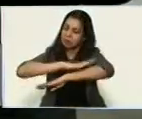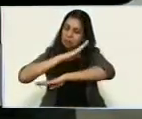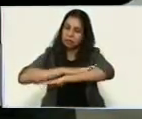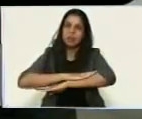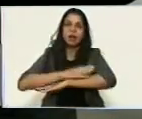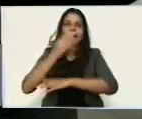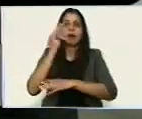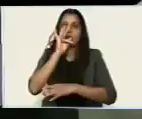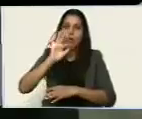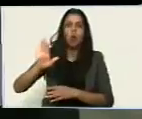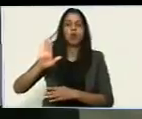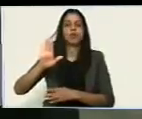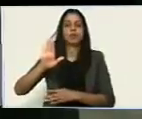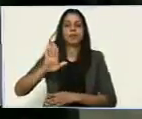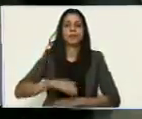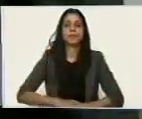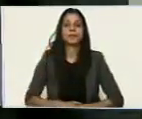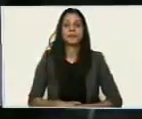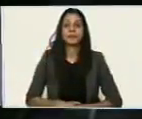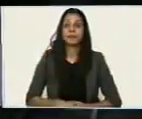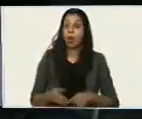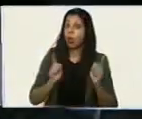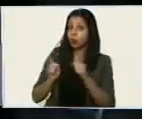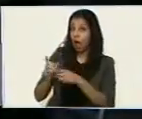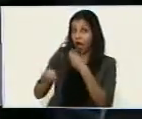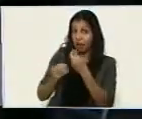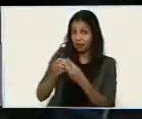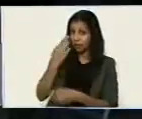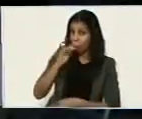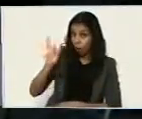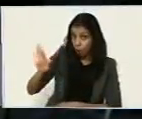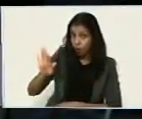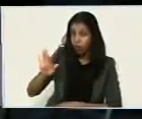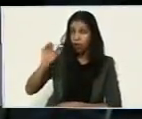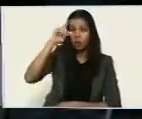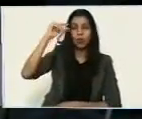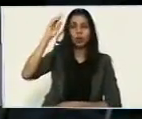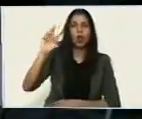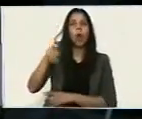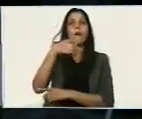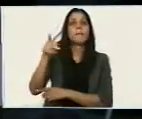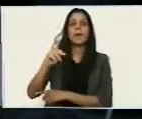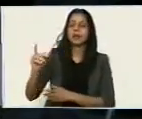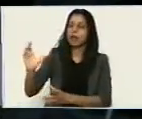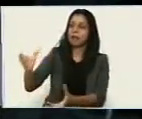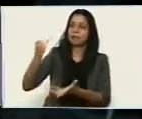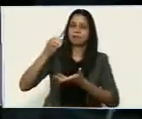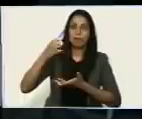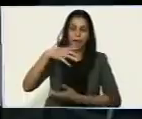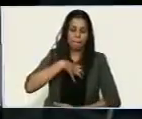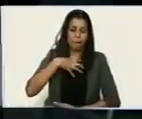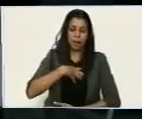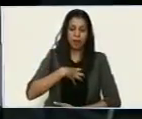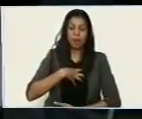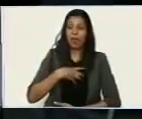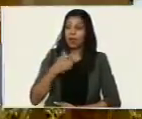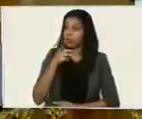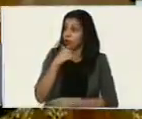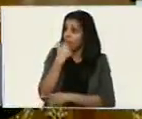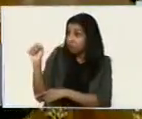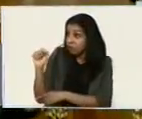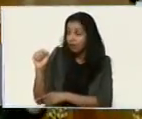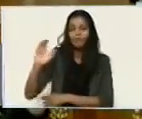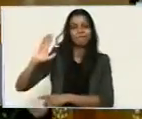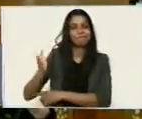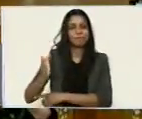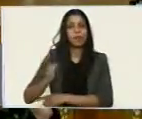juro. Si así lo hiciere, que Dios y la patria lo premien, y si no, que os lo demanden. Queda